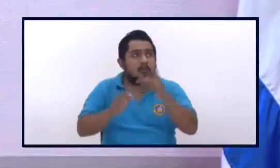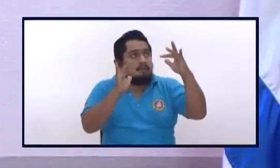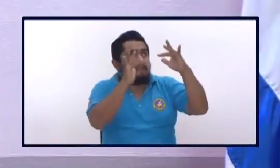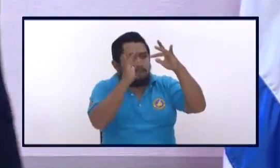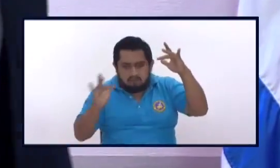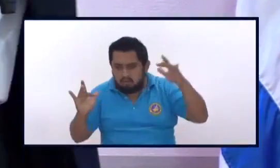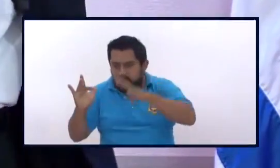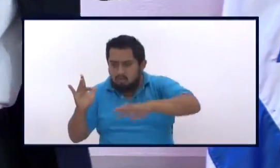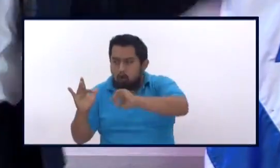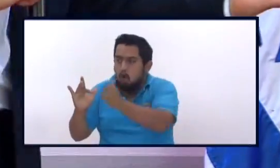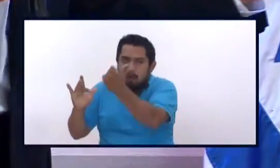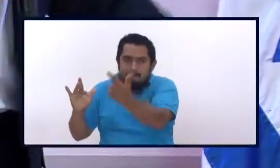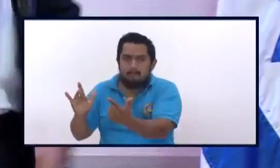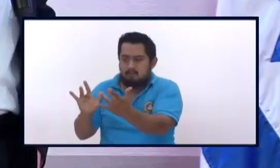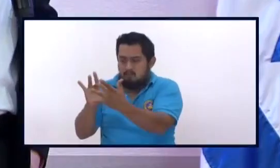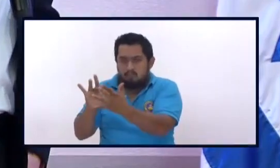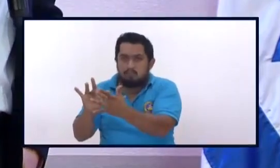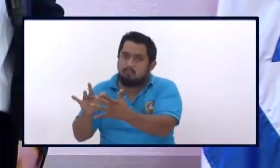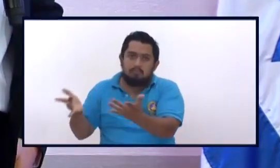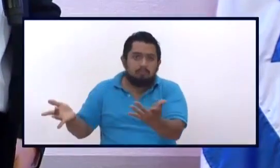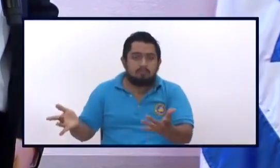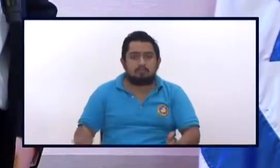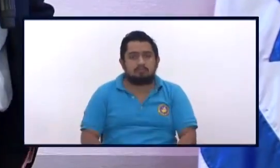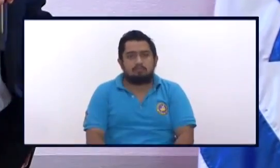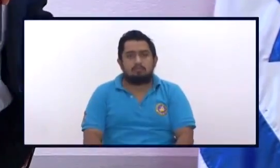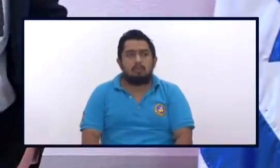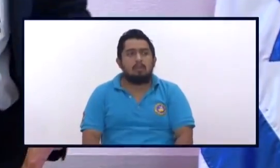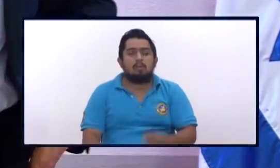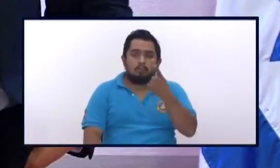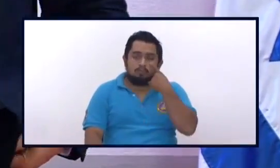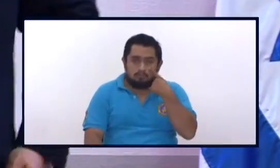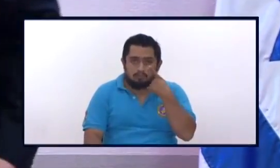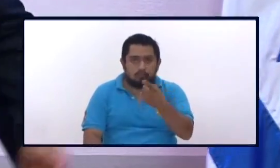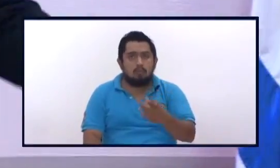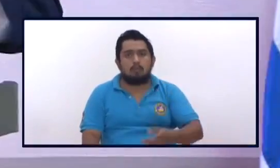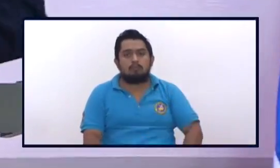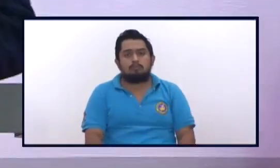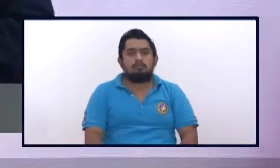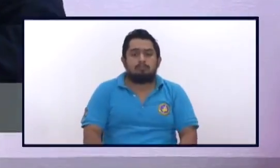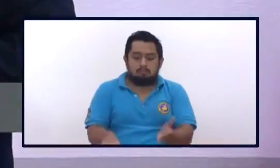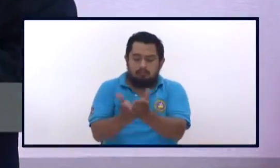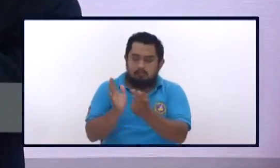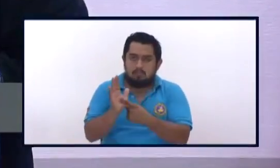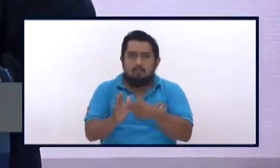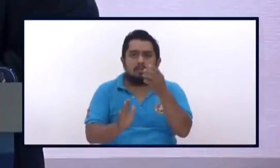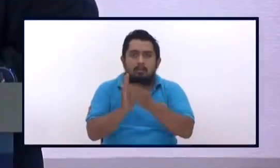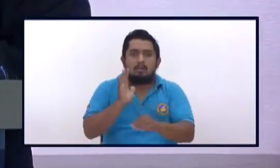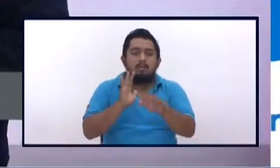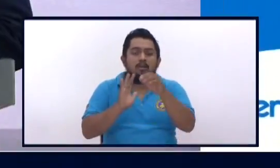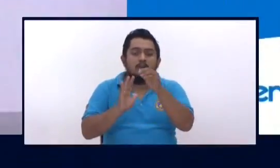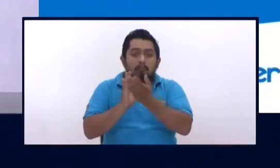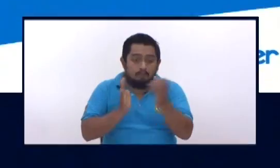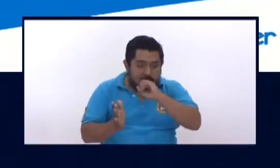porque hay alguien aparte que te ofrece una cobertura cuidado me muerde el anzuelo y dice la palabra en salud 73 26